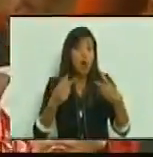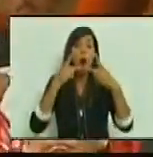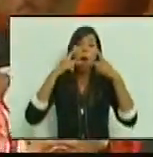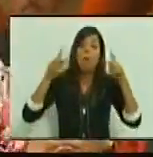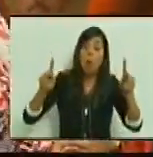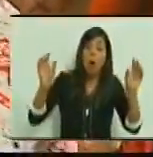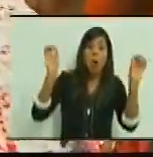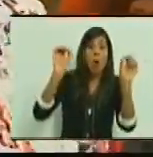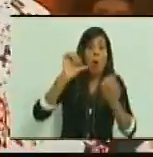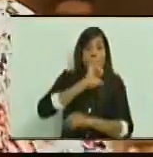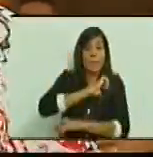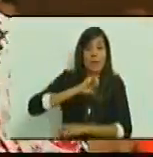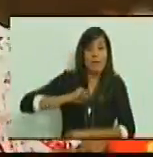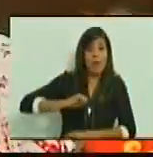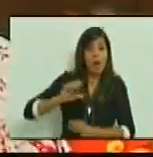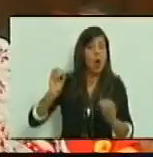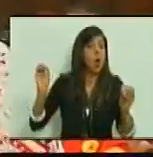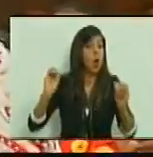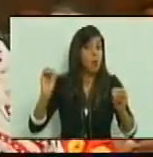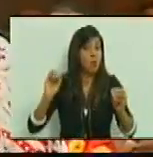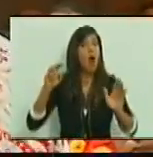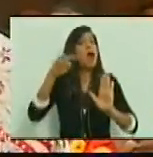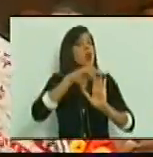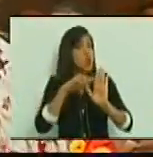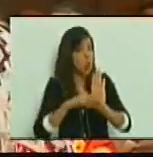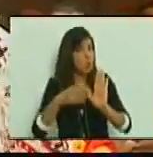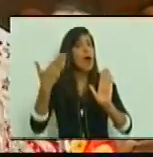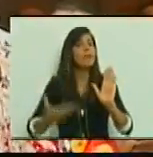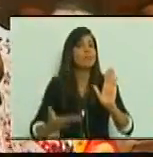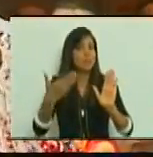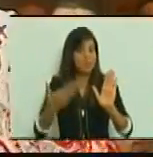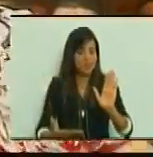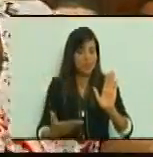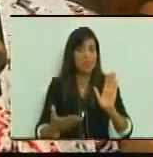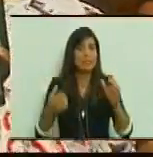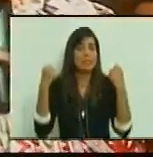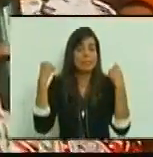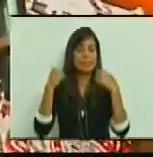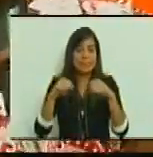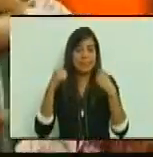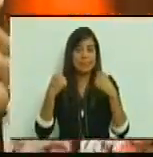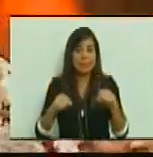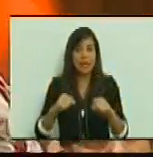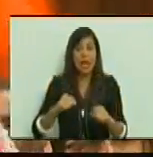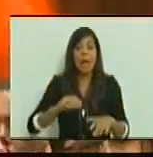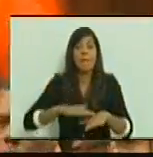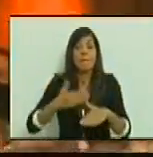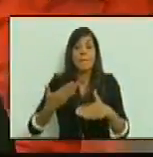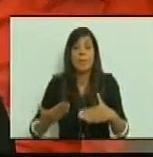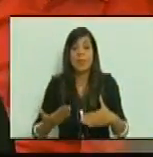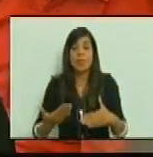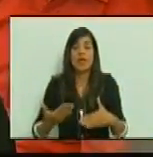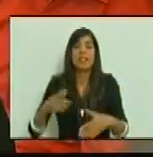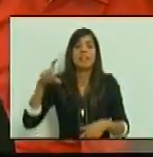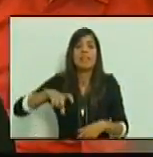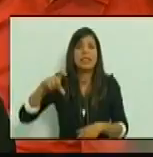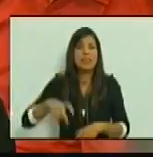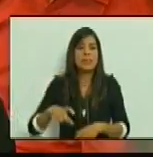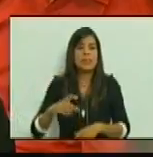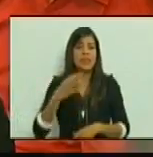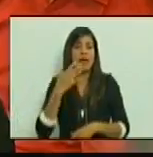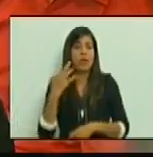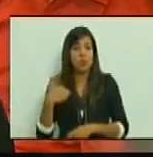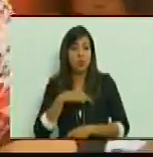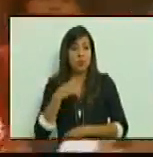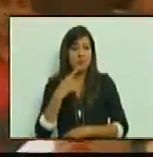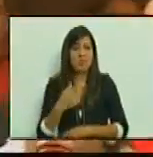como privadas. Eso para nosotros es un importante ejercicio, ya que es necesario que de una vez por todas, eso que bien nos